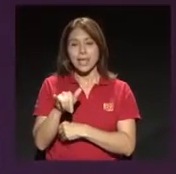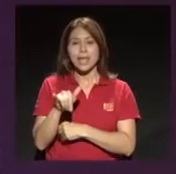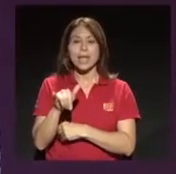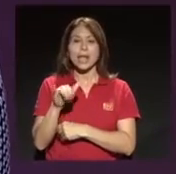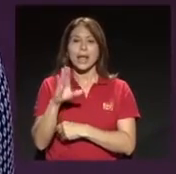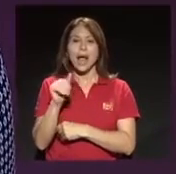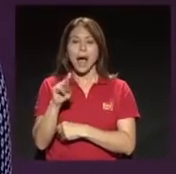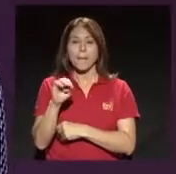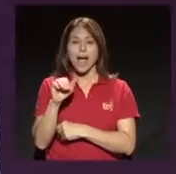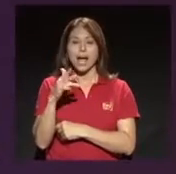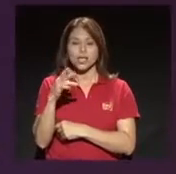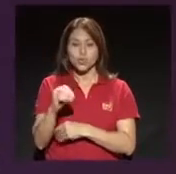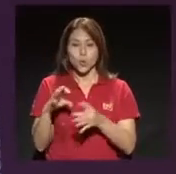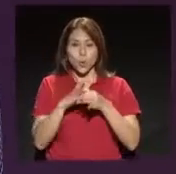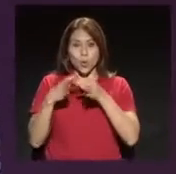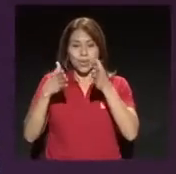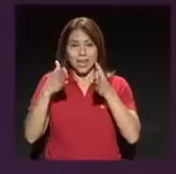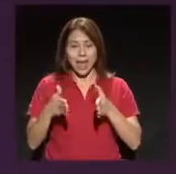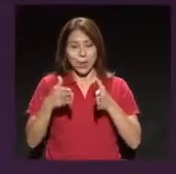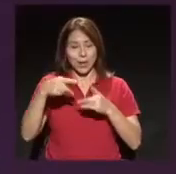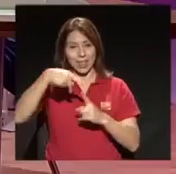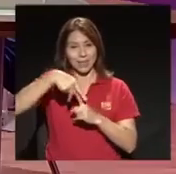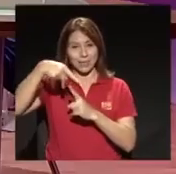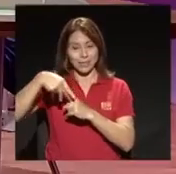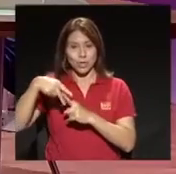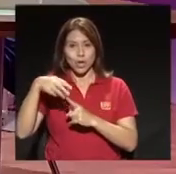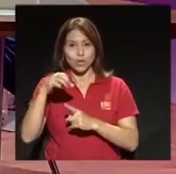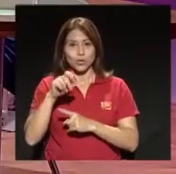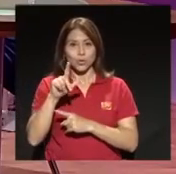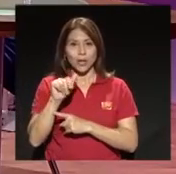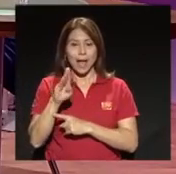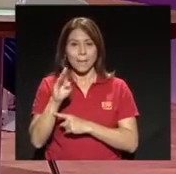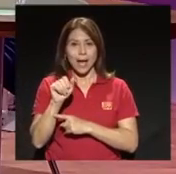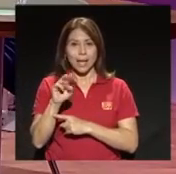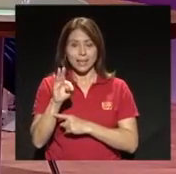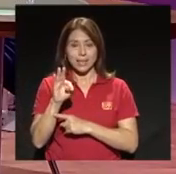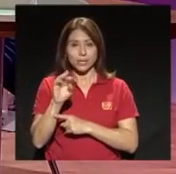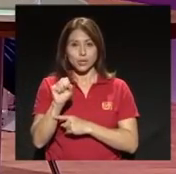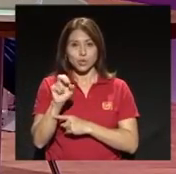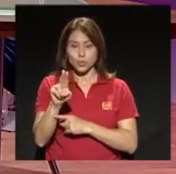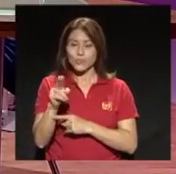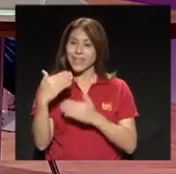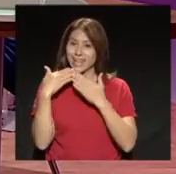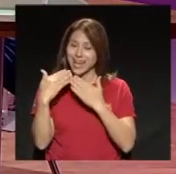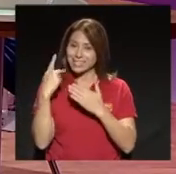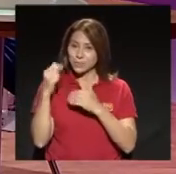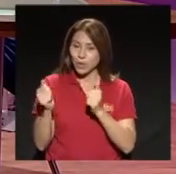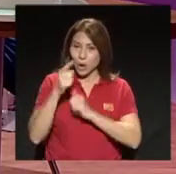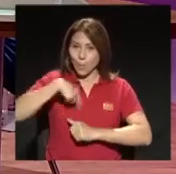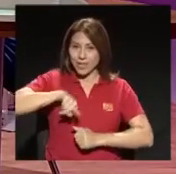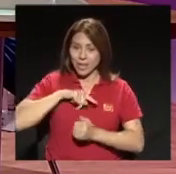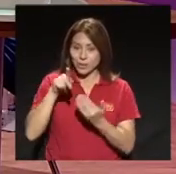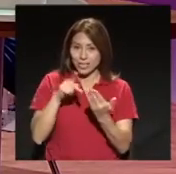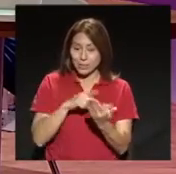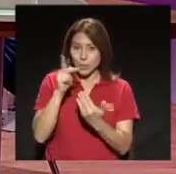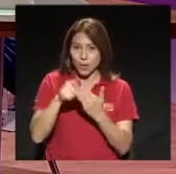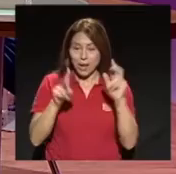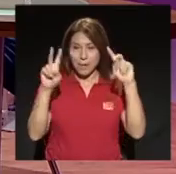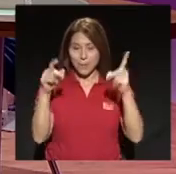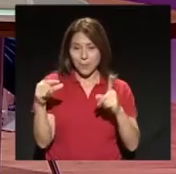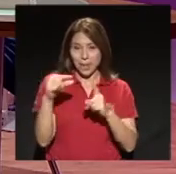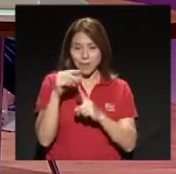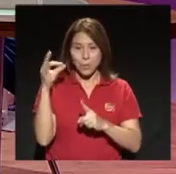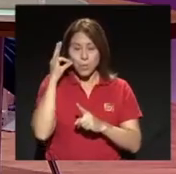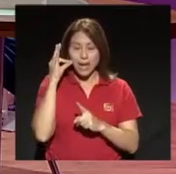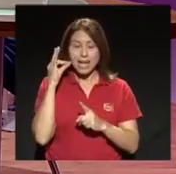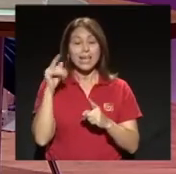Batsu. Mil gracias, Kemli, también por acompañarnos en este programa de Palabra de Mujer, que estoy segura que será de gran